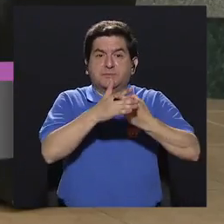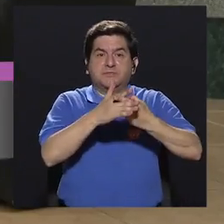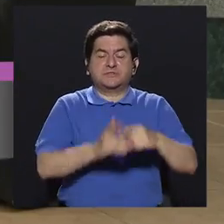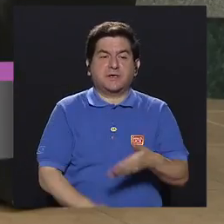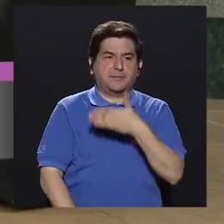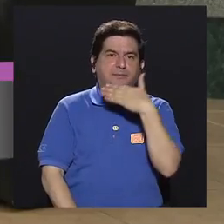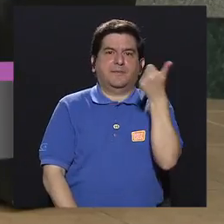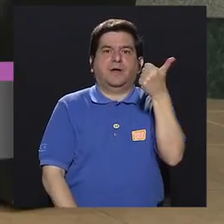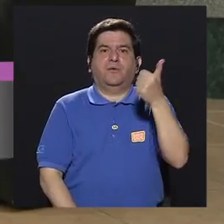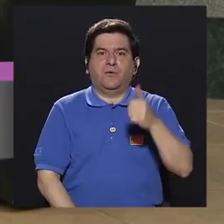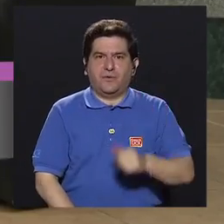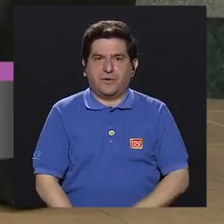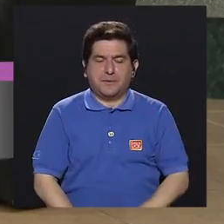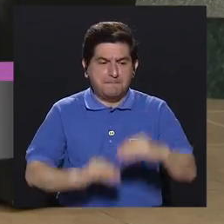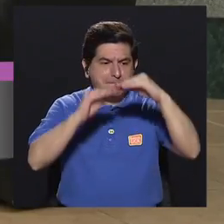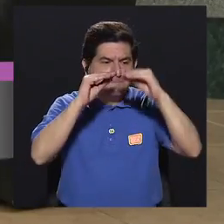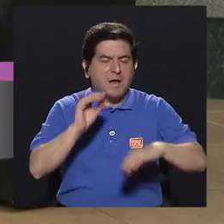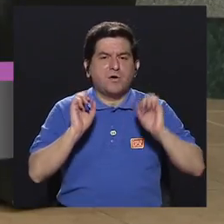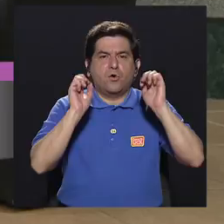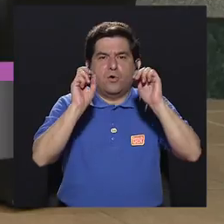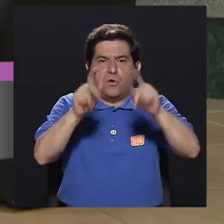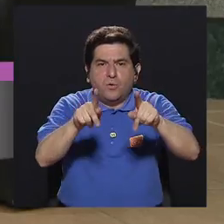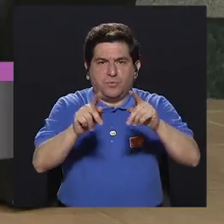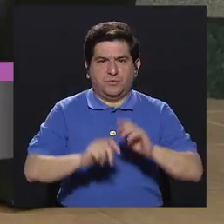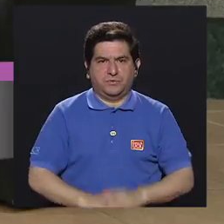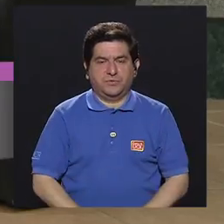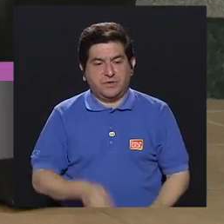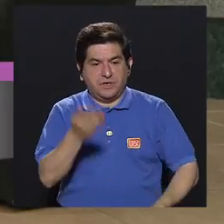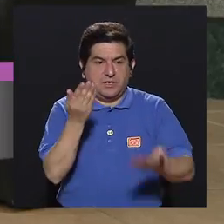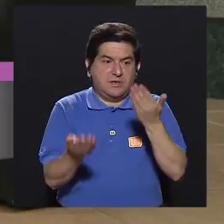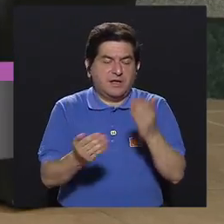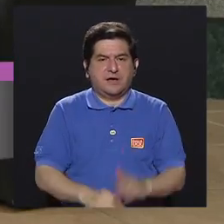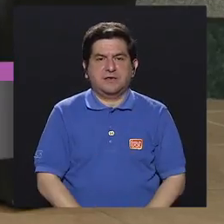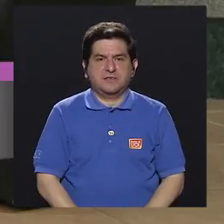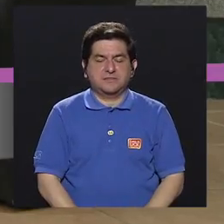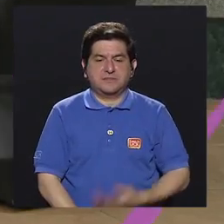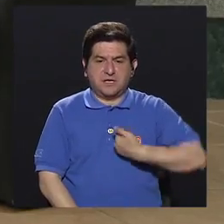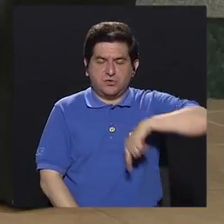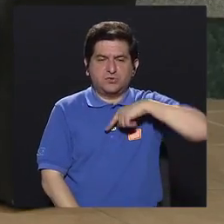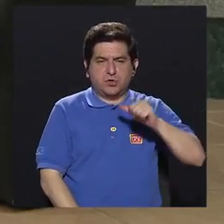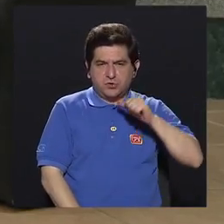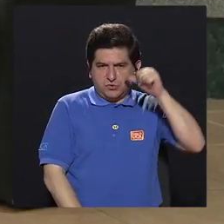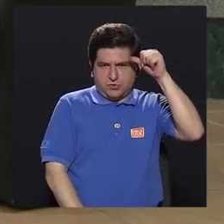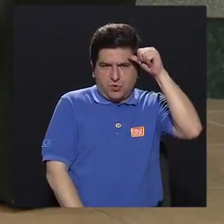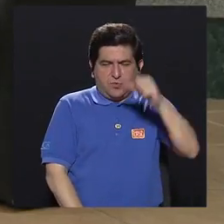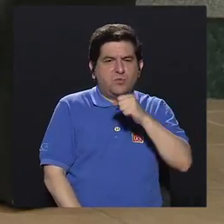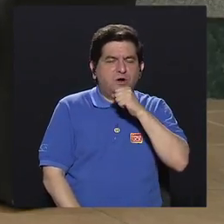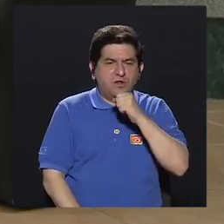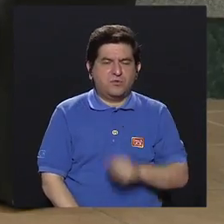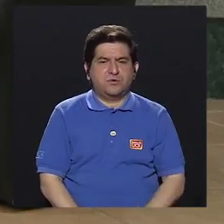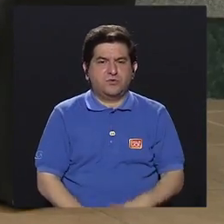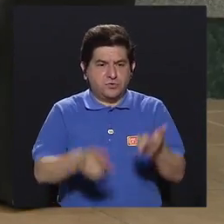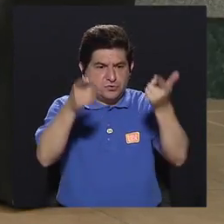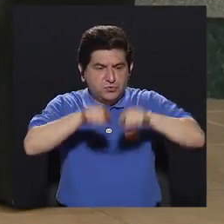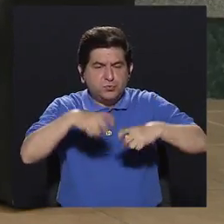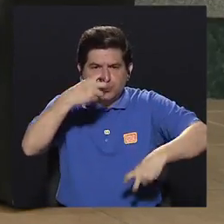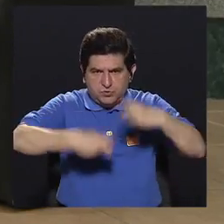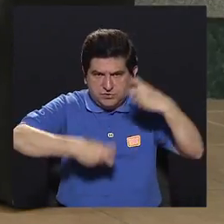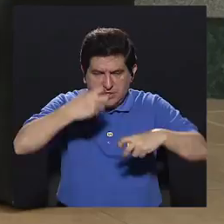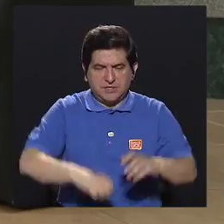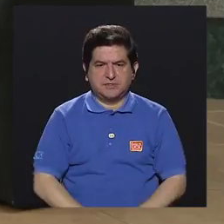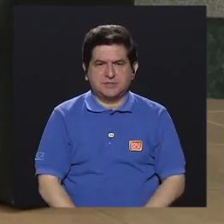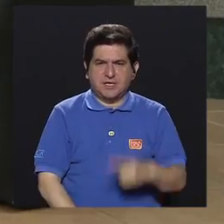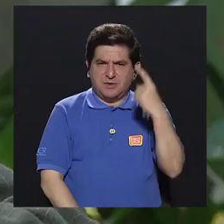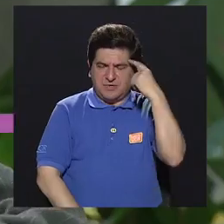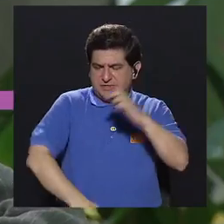como dicen, ¿verdad? Entonces, menos probabilidades tendremos que una edad más adulta podremos llegar a tener este tipo de problemas. Ya